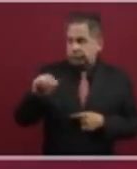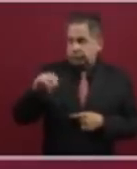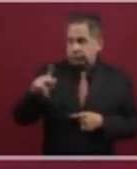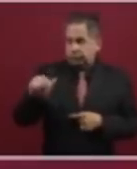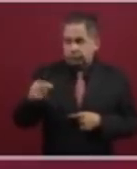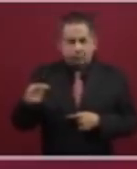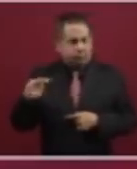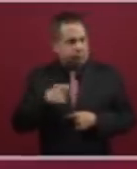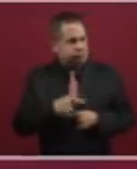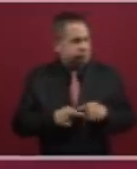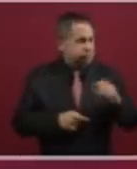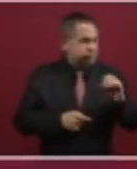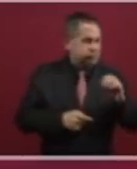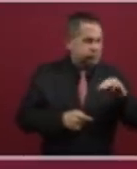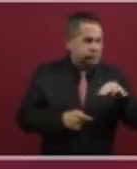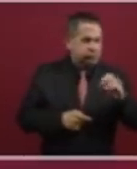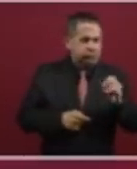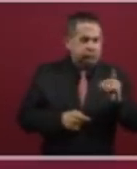con Comonfort